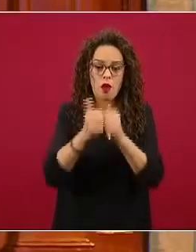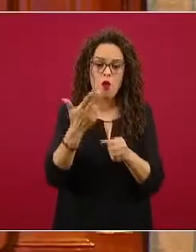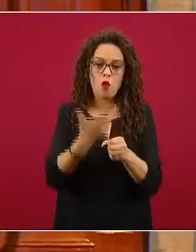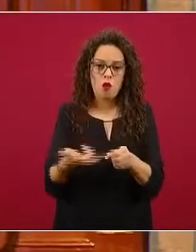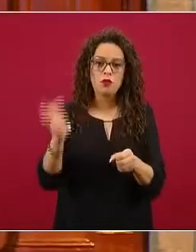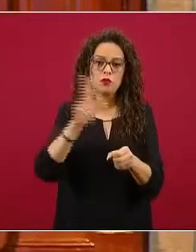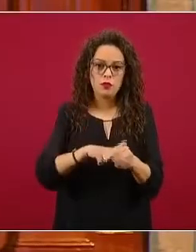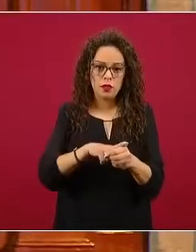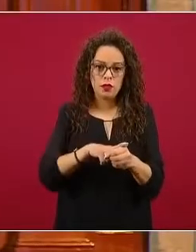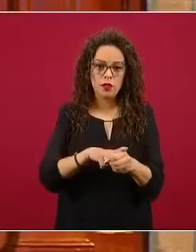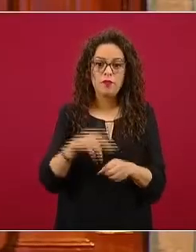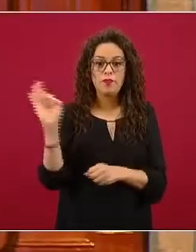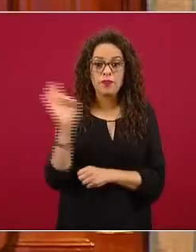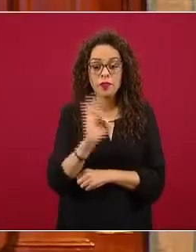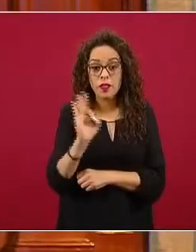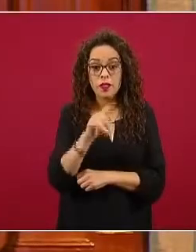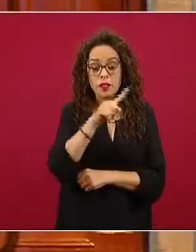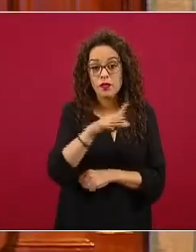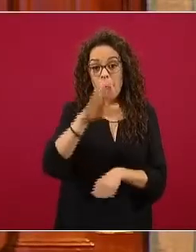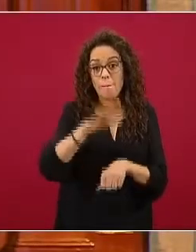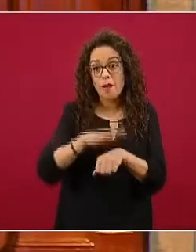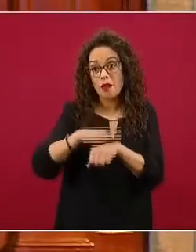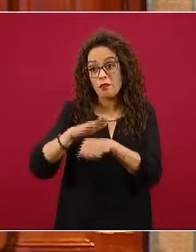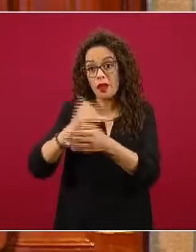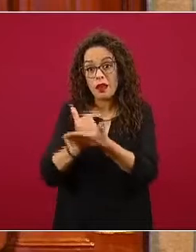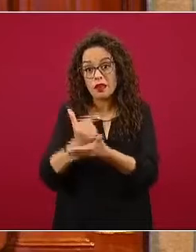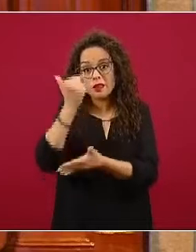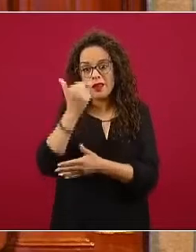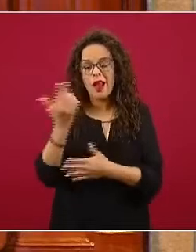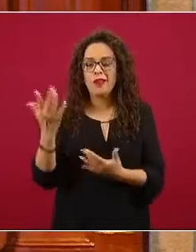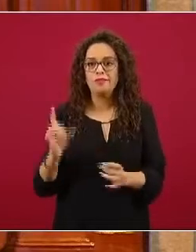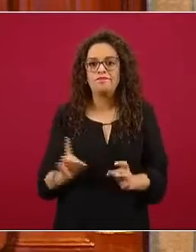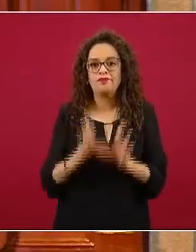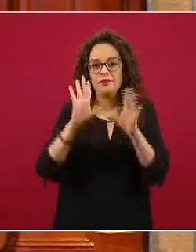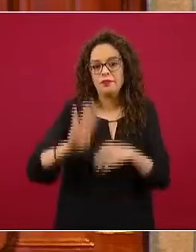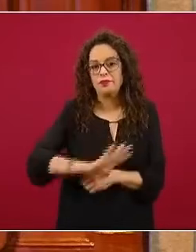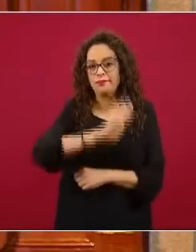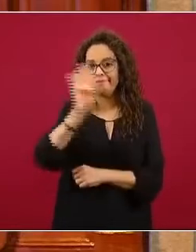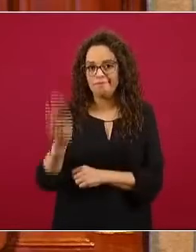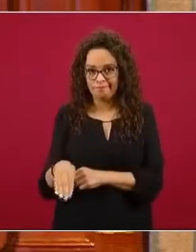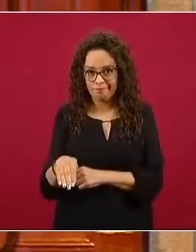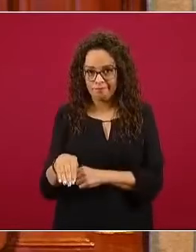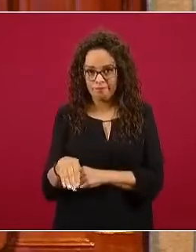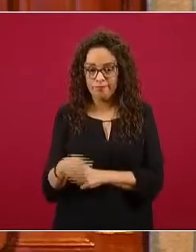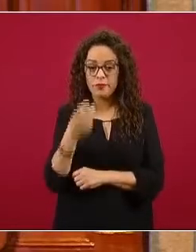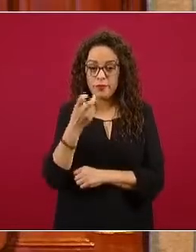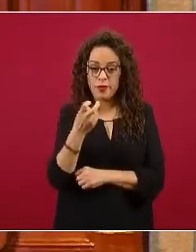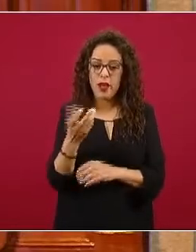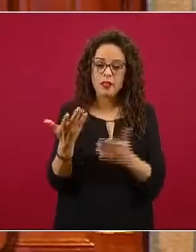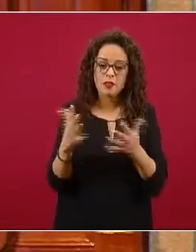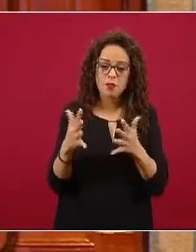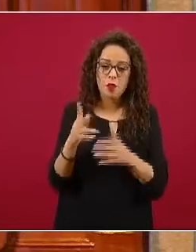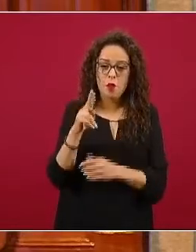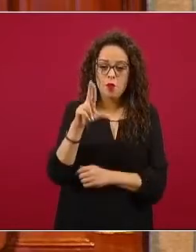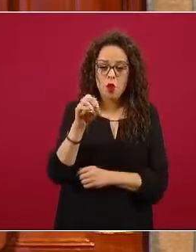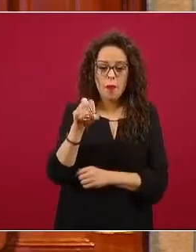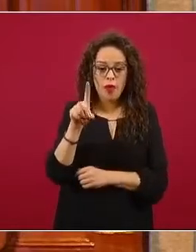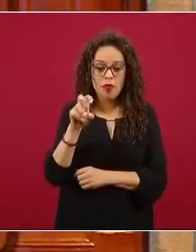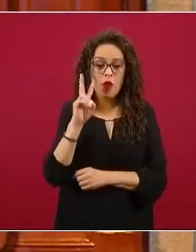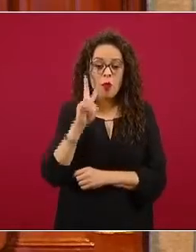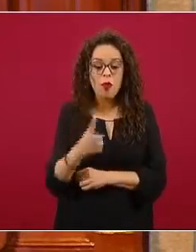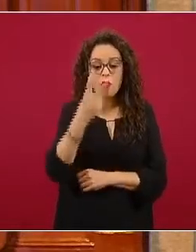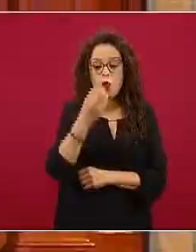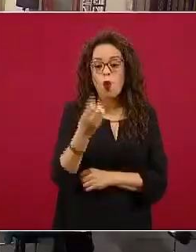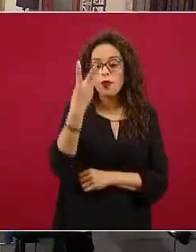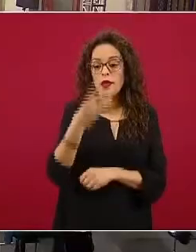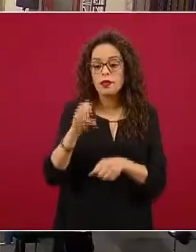a causa de las complicaciones terminan falleciendo, la mortalidad la podemos ver más o menos en ese promedio 2, 3 semanas después de cuando